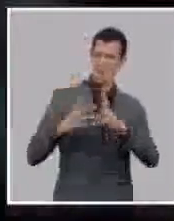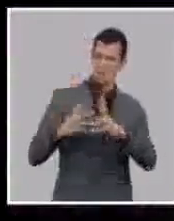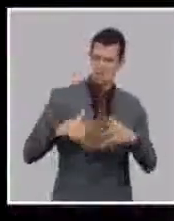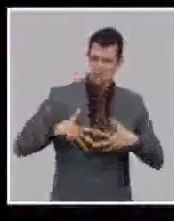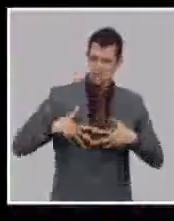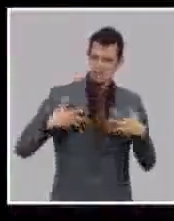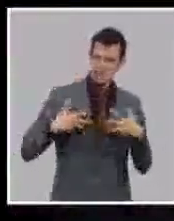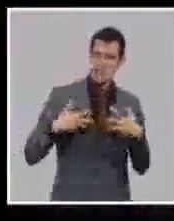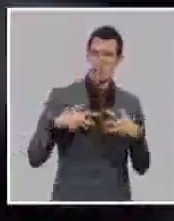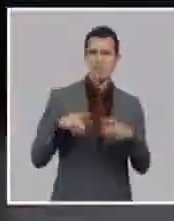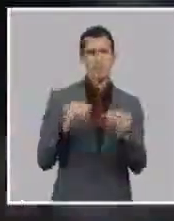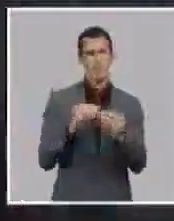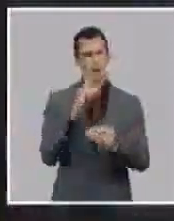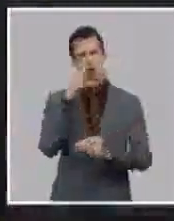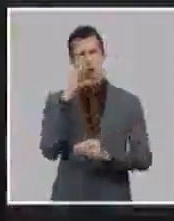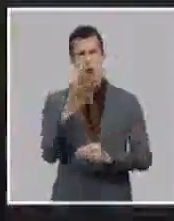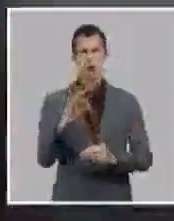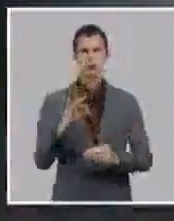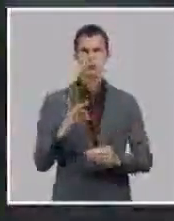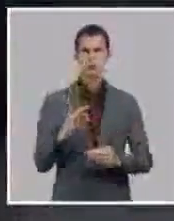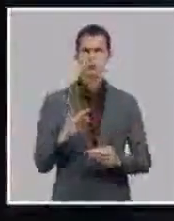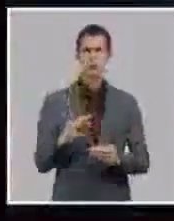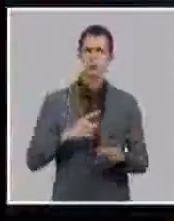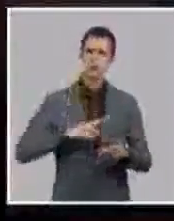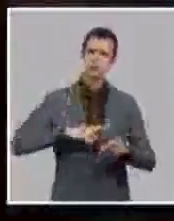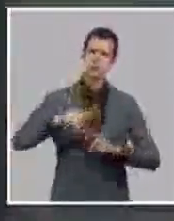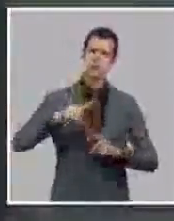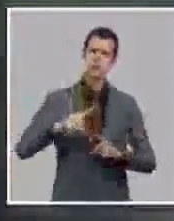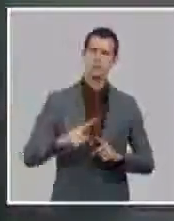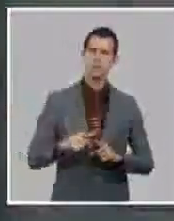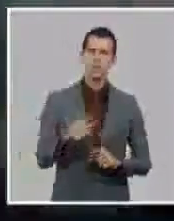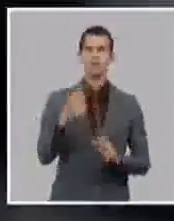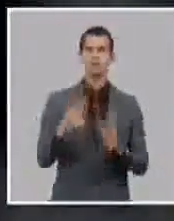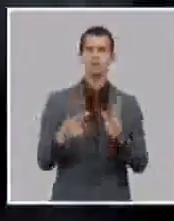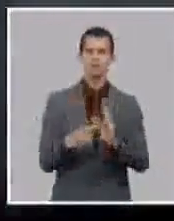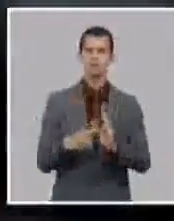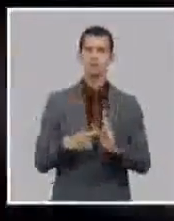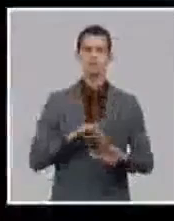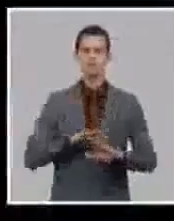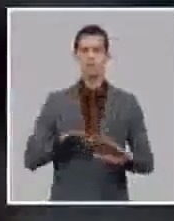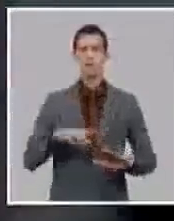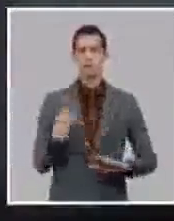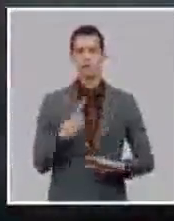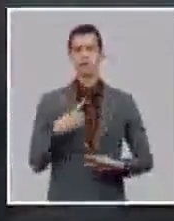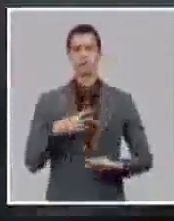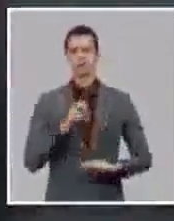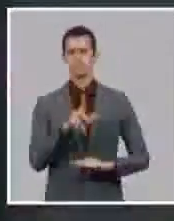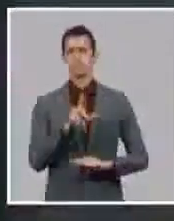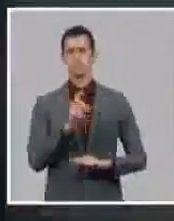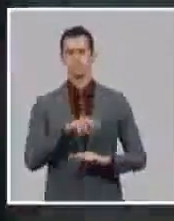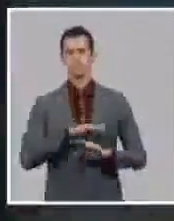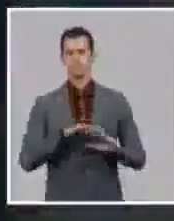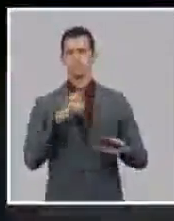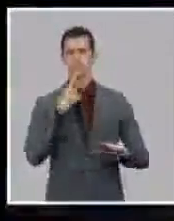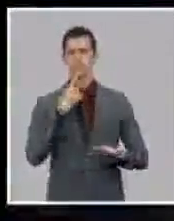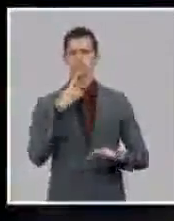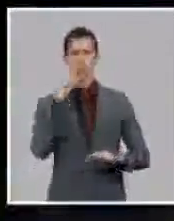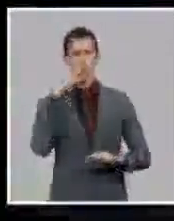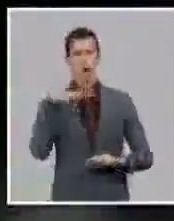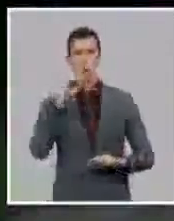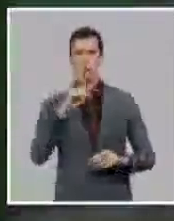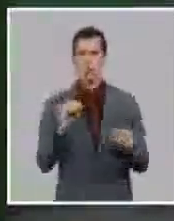los problemas que tenemos. Por lo tanto, ese modo de actuación también es un saldo en el que nos tenemos que detener, porque eso hay que